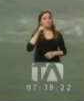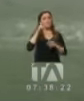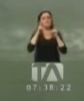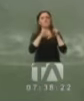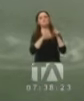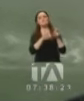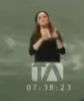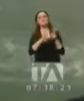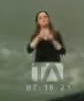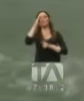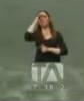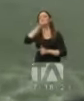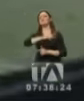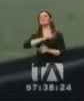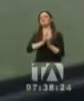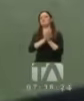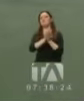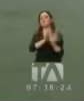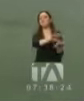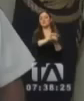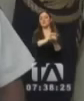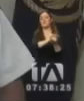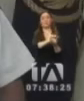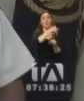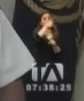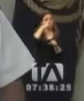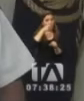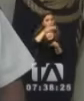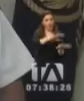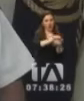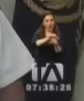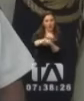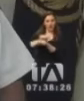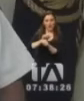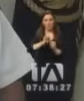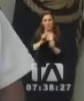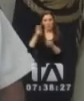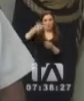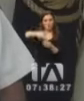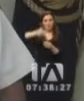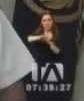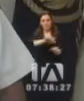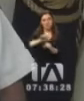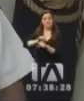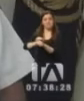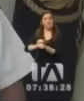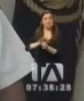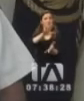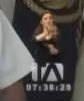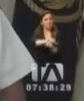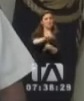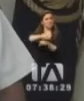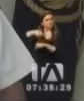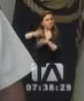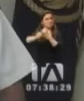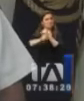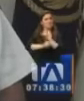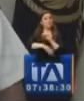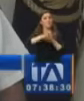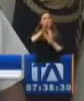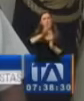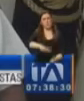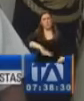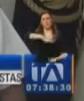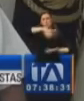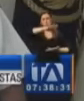a las fuerzas navales decomisar droga y combustibles. En el reciente año, el subcomando de Guardacosta Norte ha podido capturar más de 4 toneladas